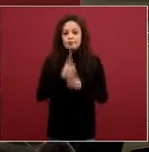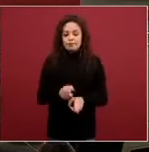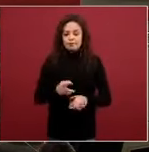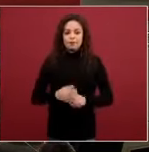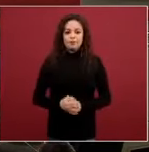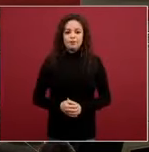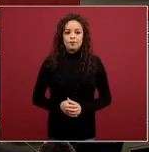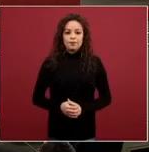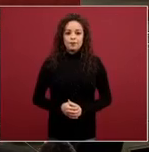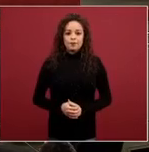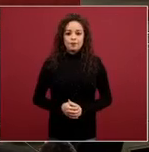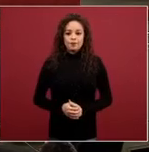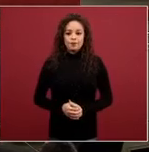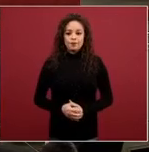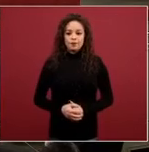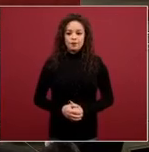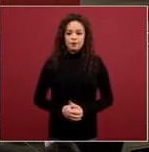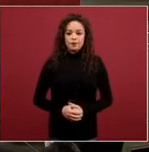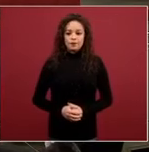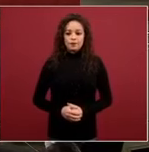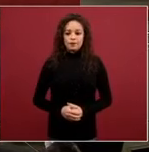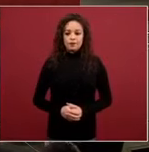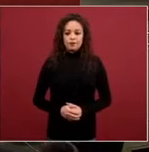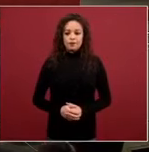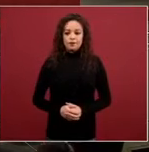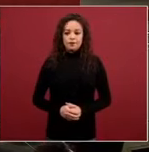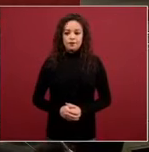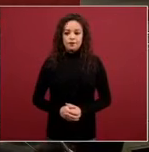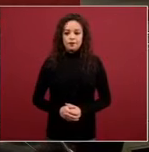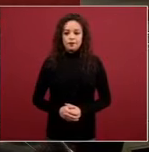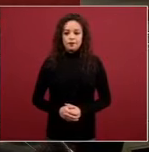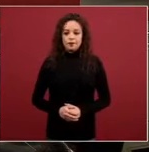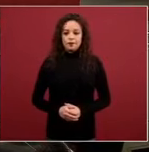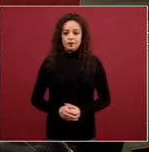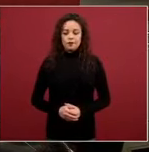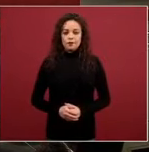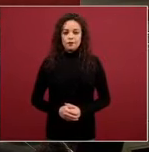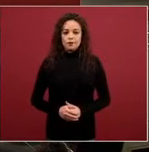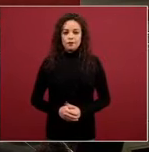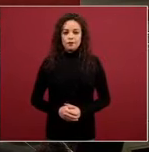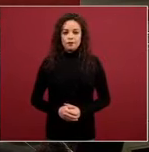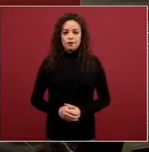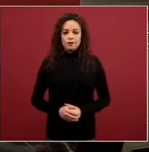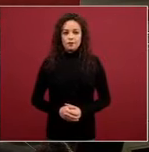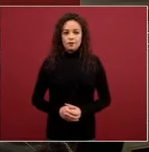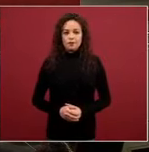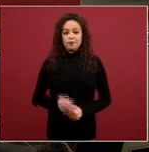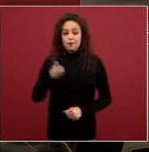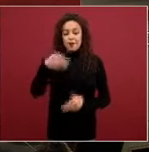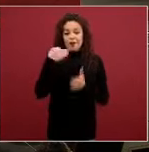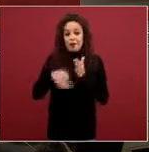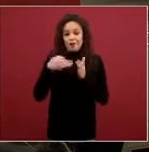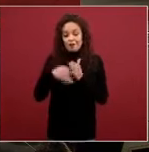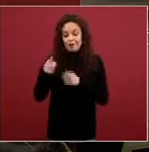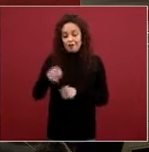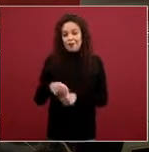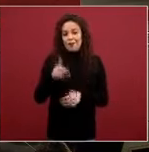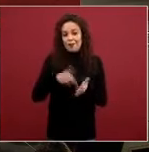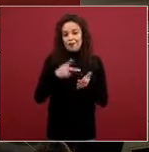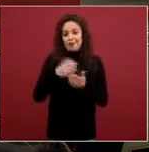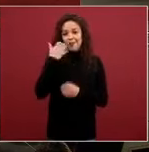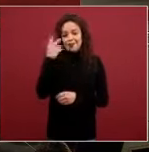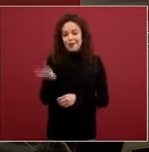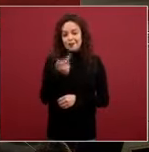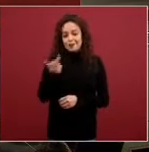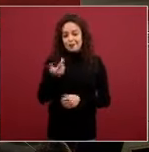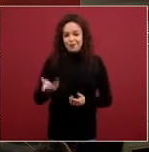usted. Y de este lado ustedes dos. Gracias, buenas noches. No, usted también, ya le debo varias, exacto. Buenas noches,